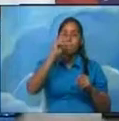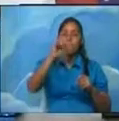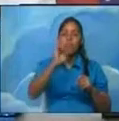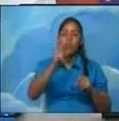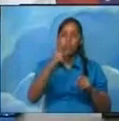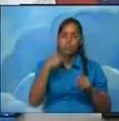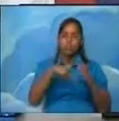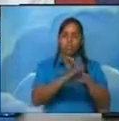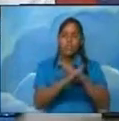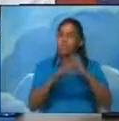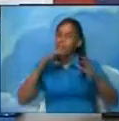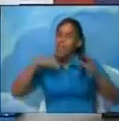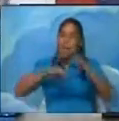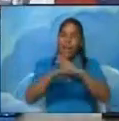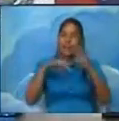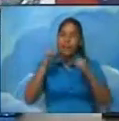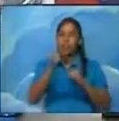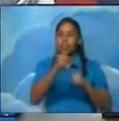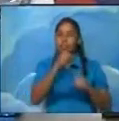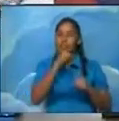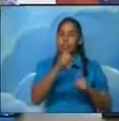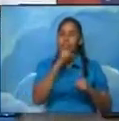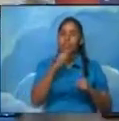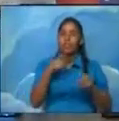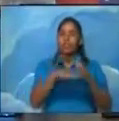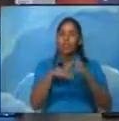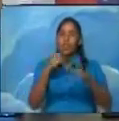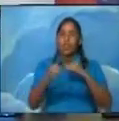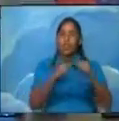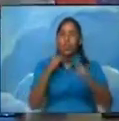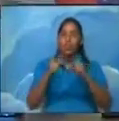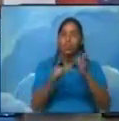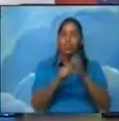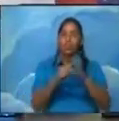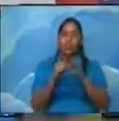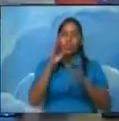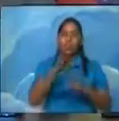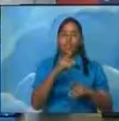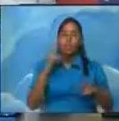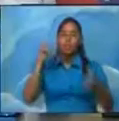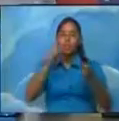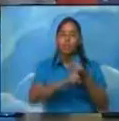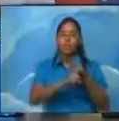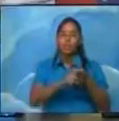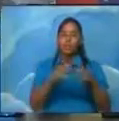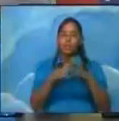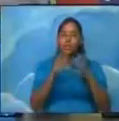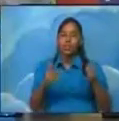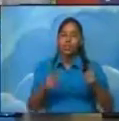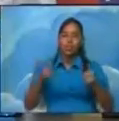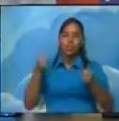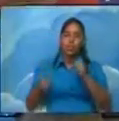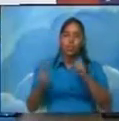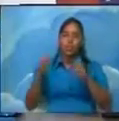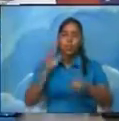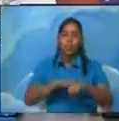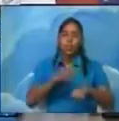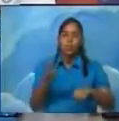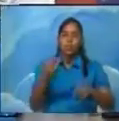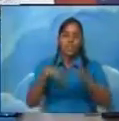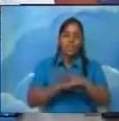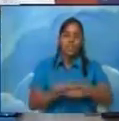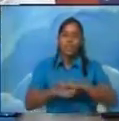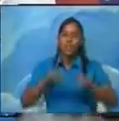Y agarro esa vieja y salgo corriendo donde está mi Olfa, apretando la maleta porque teníamos que